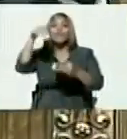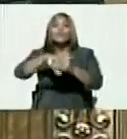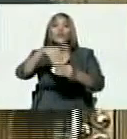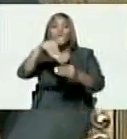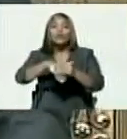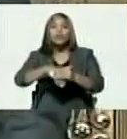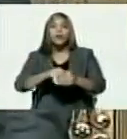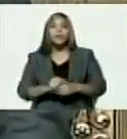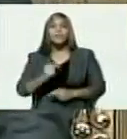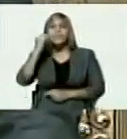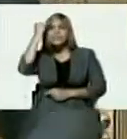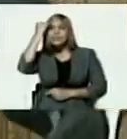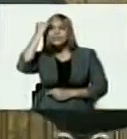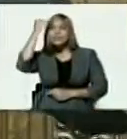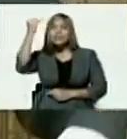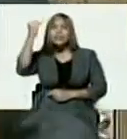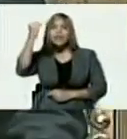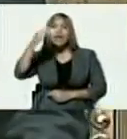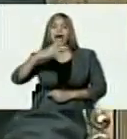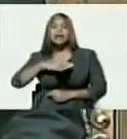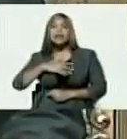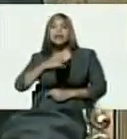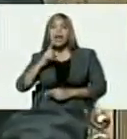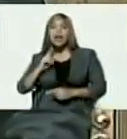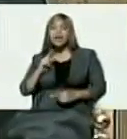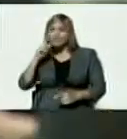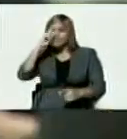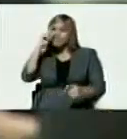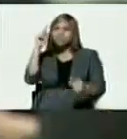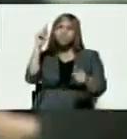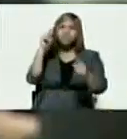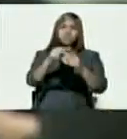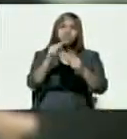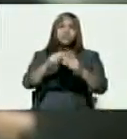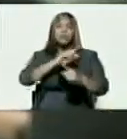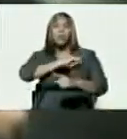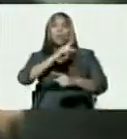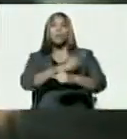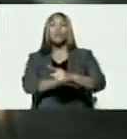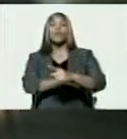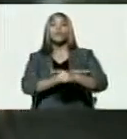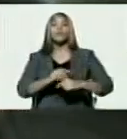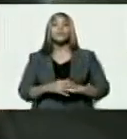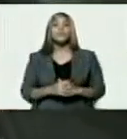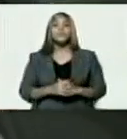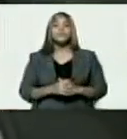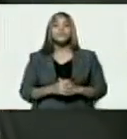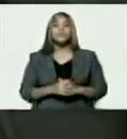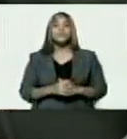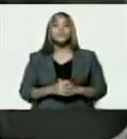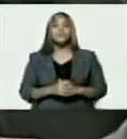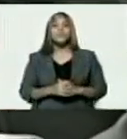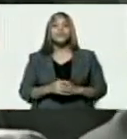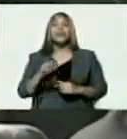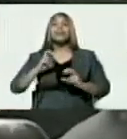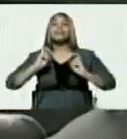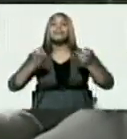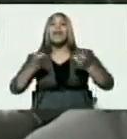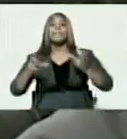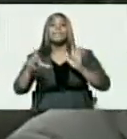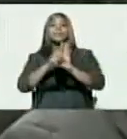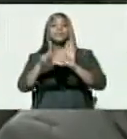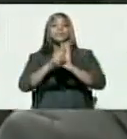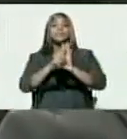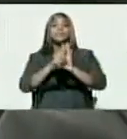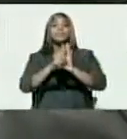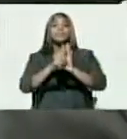de superar la división de poderes del barón de la Brède Montesquieu en el espíritu de las leyes es